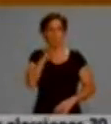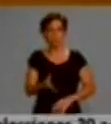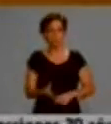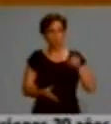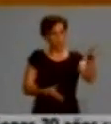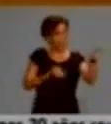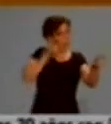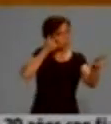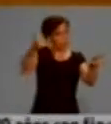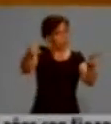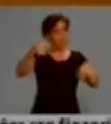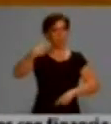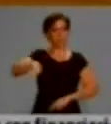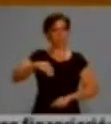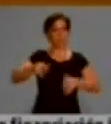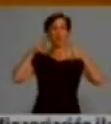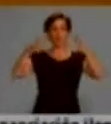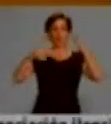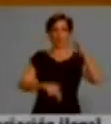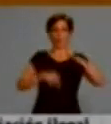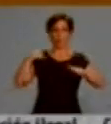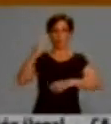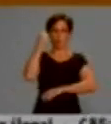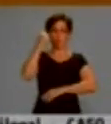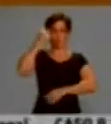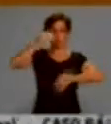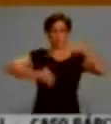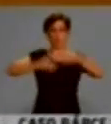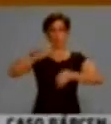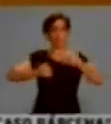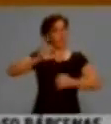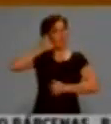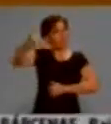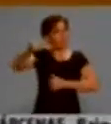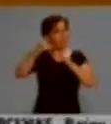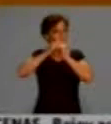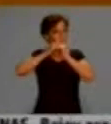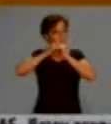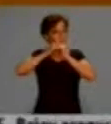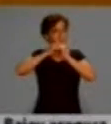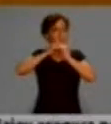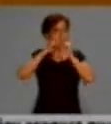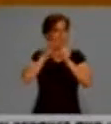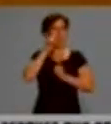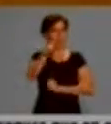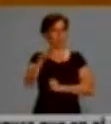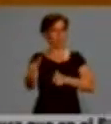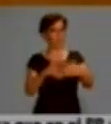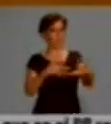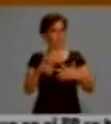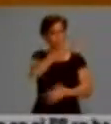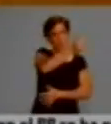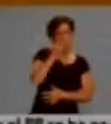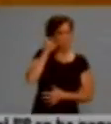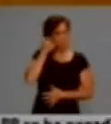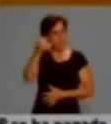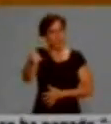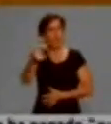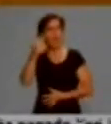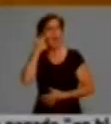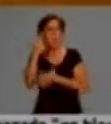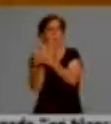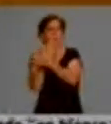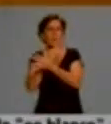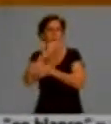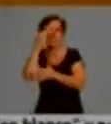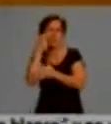presidente del Consejo General del Poder Judicial, Gonzalo Moliner, en la mañana del 21 de marzo, interesándose por la disputa de